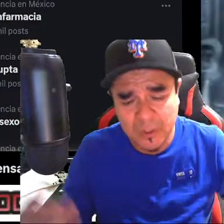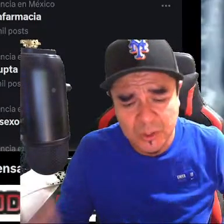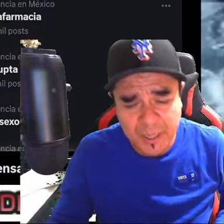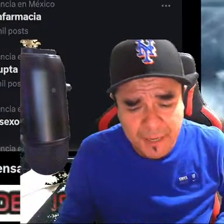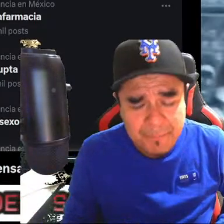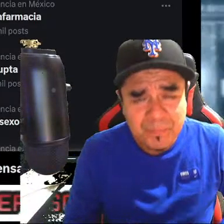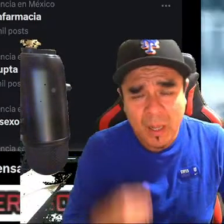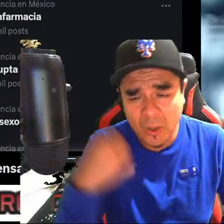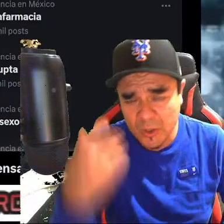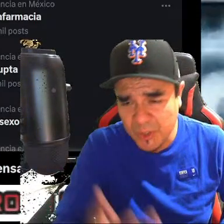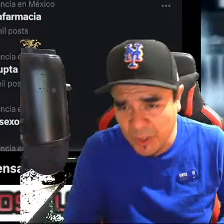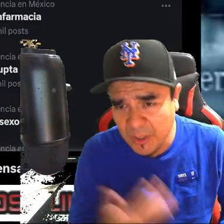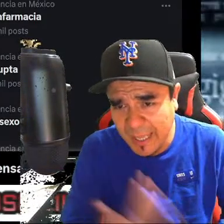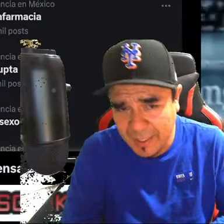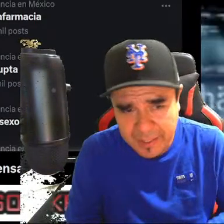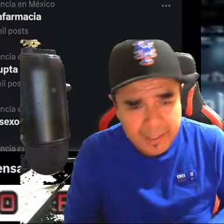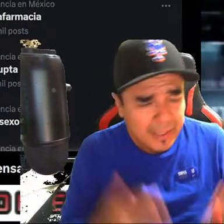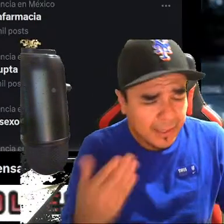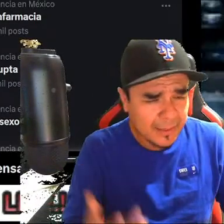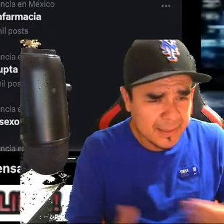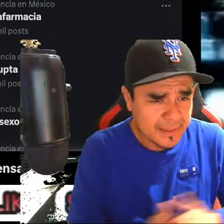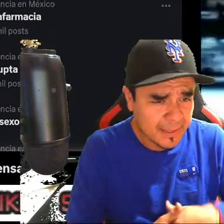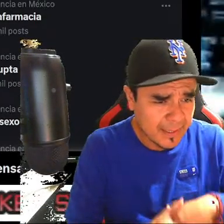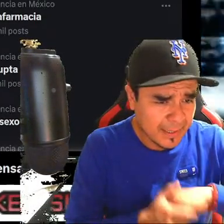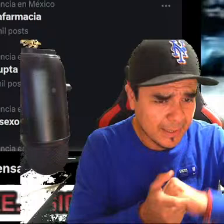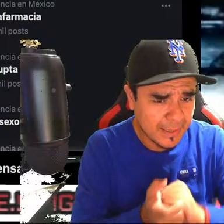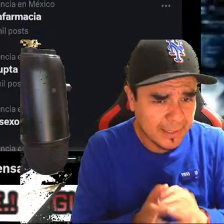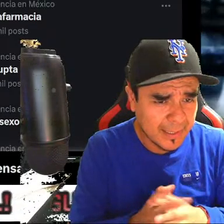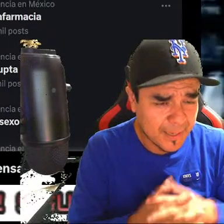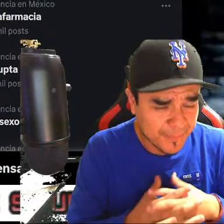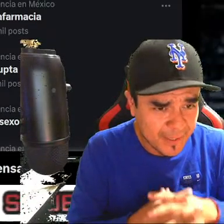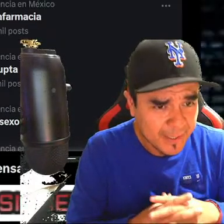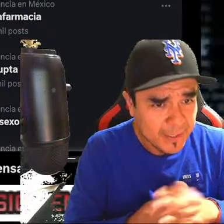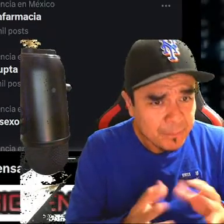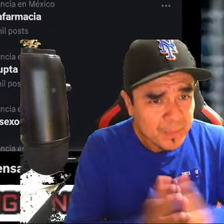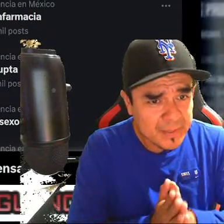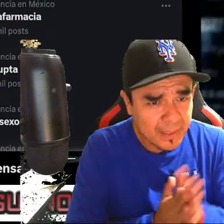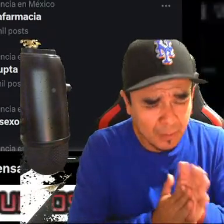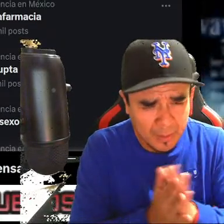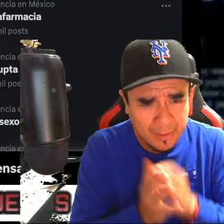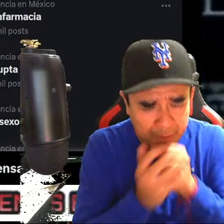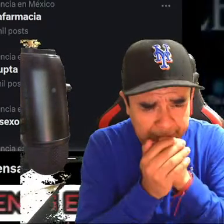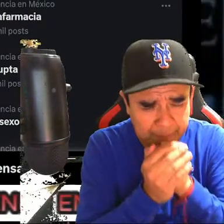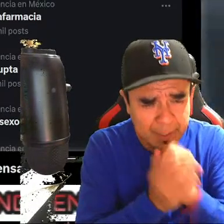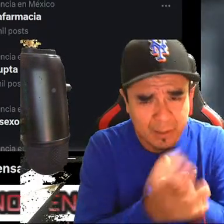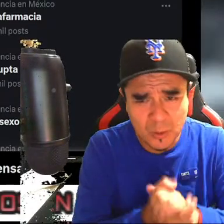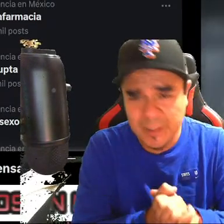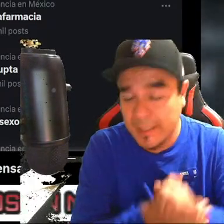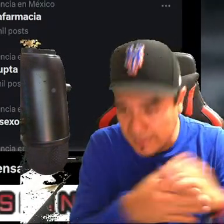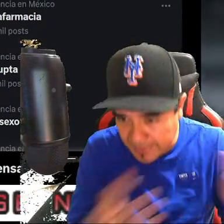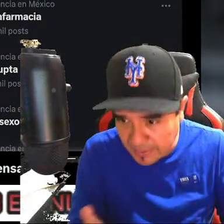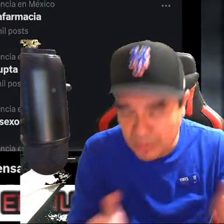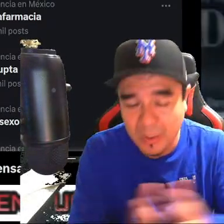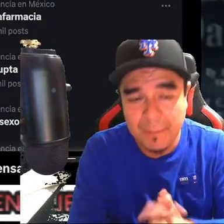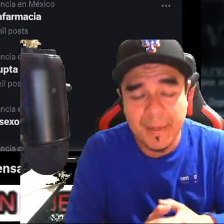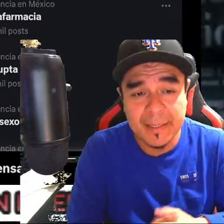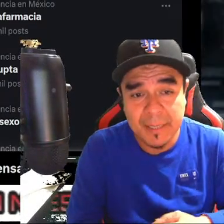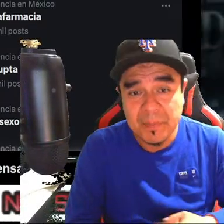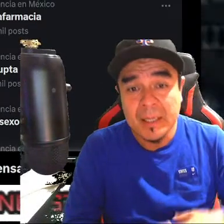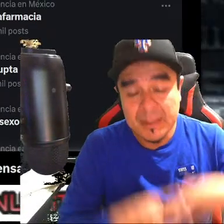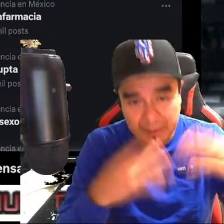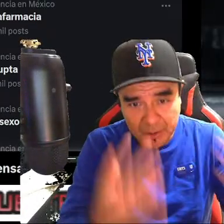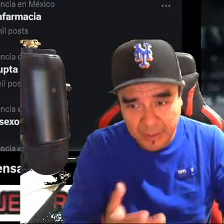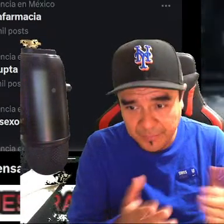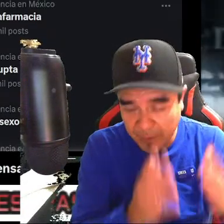por qué se encontraba Rocío Nale en este café, ¿sí? Allá en Veracruz, iniciando su